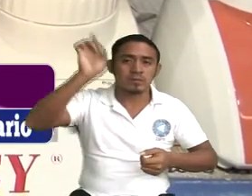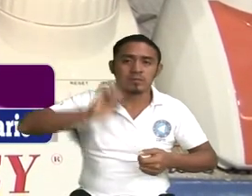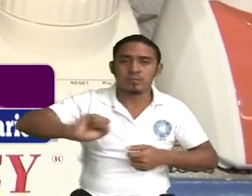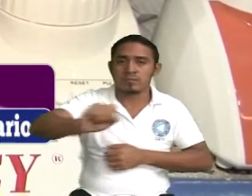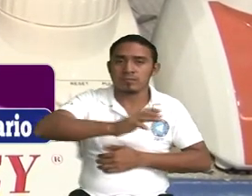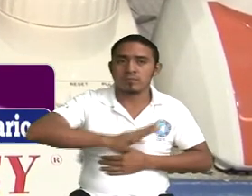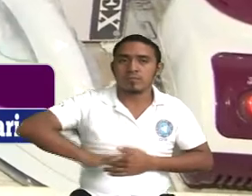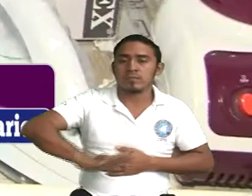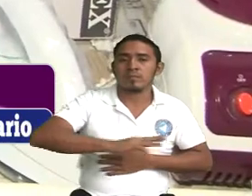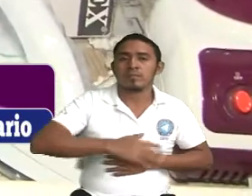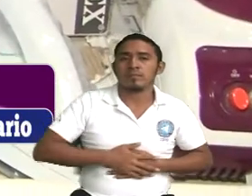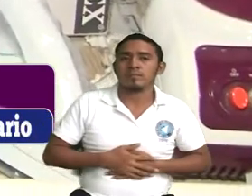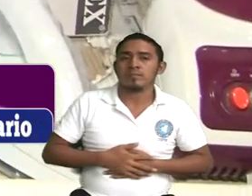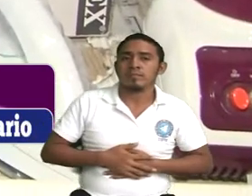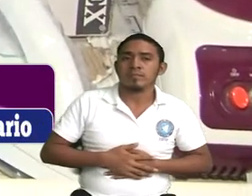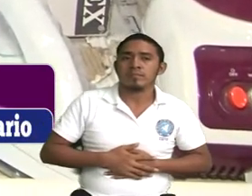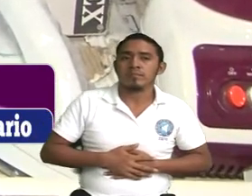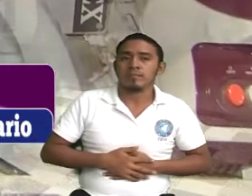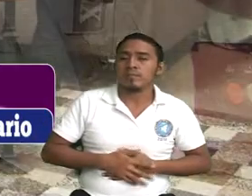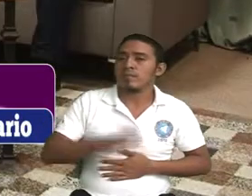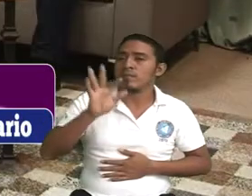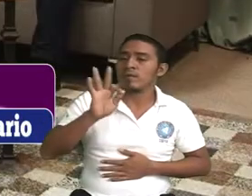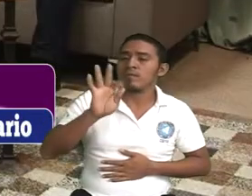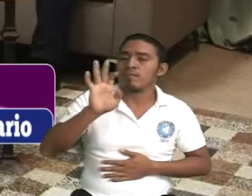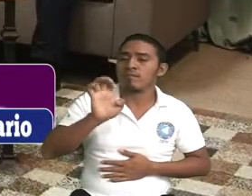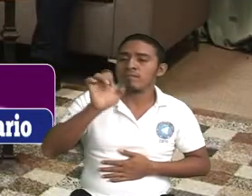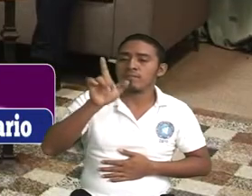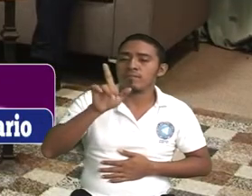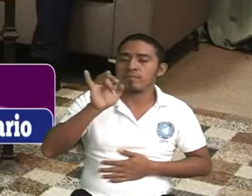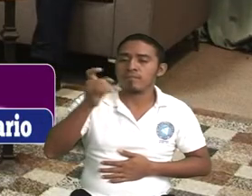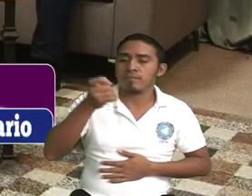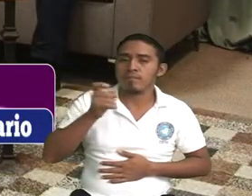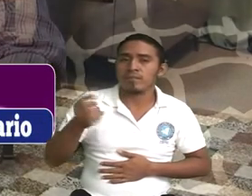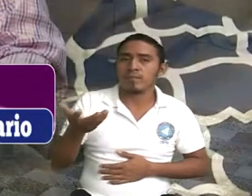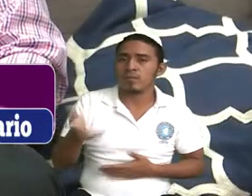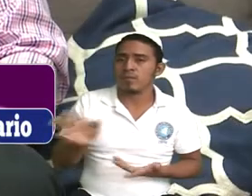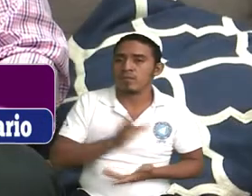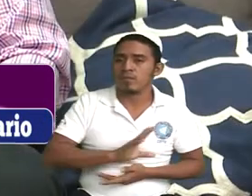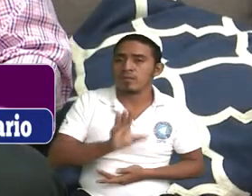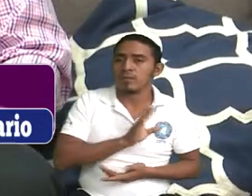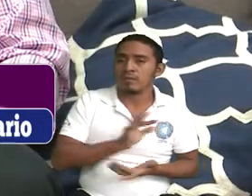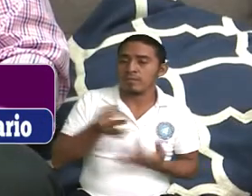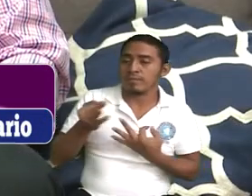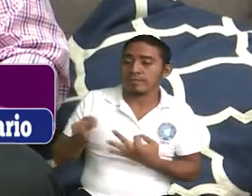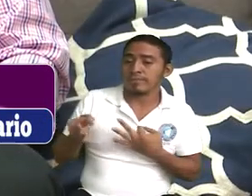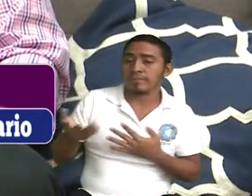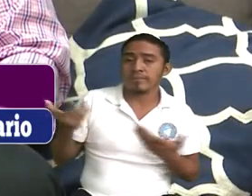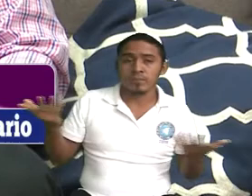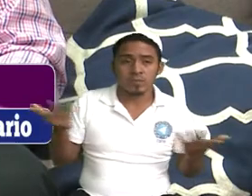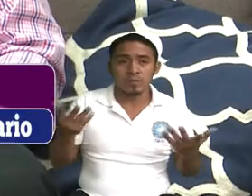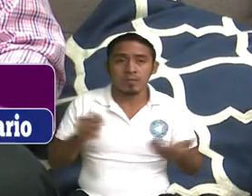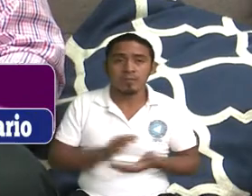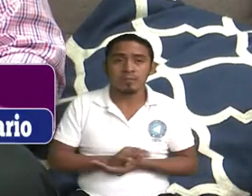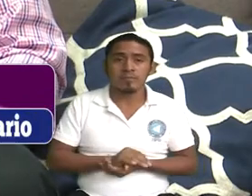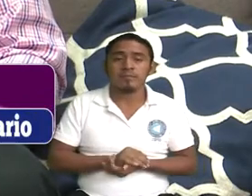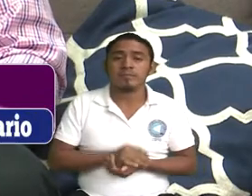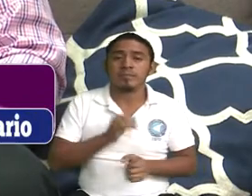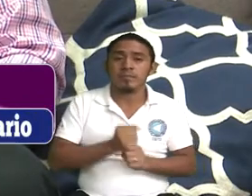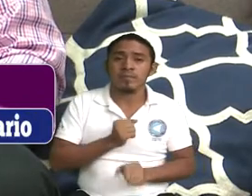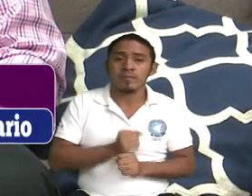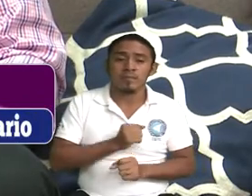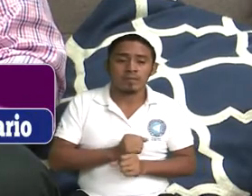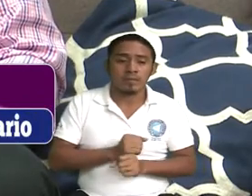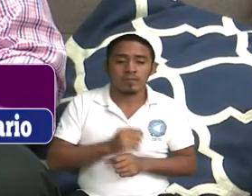sociedad. Compañero Félix, de parte del INTUR, pues características muy oportunas, ¿no? Siempre termina una actividad,